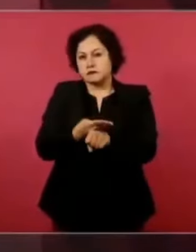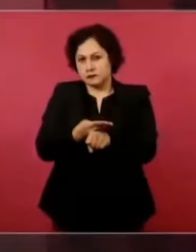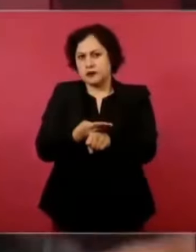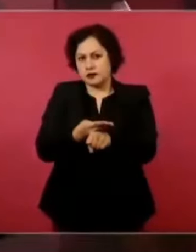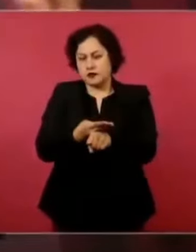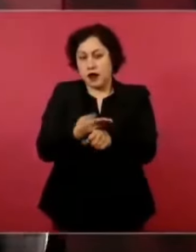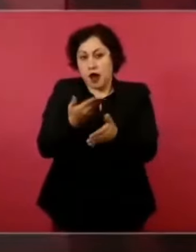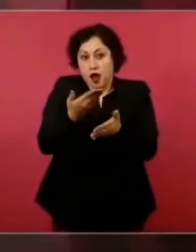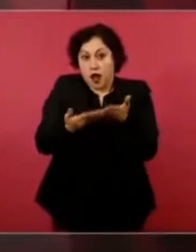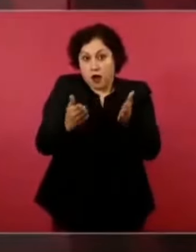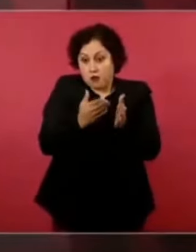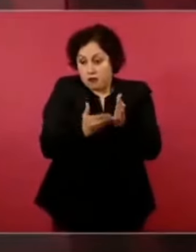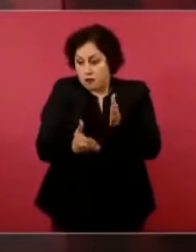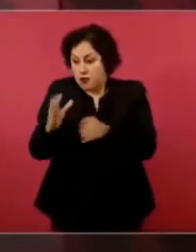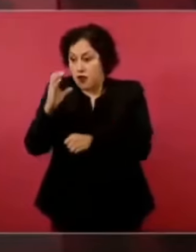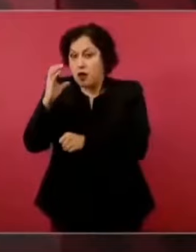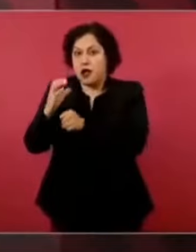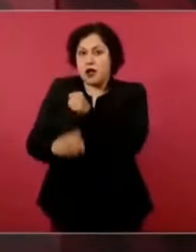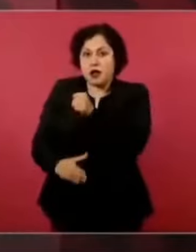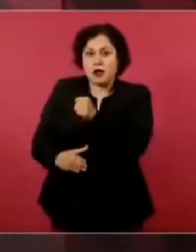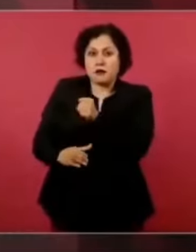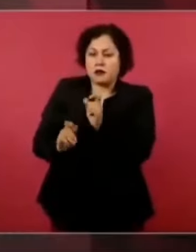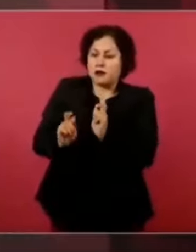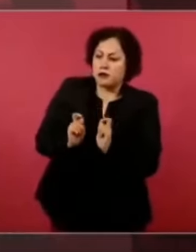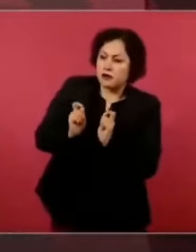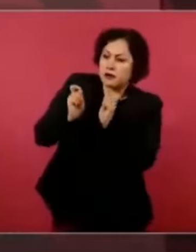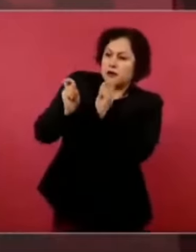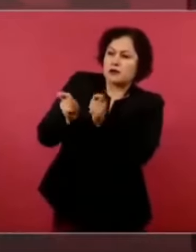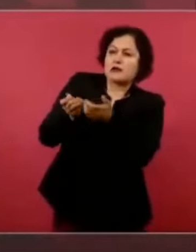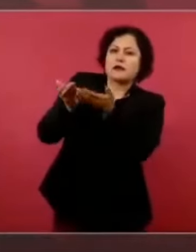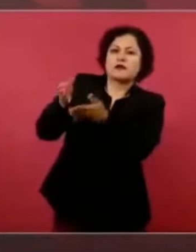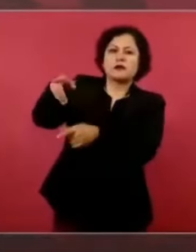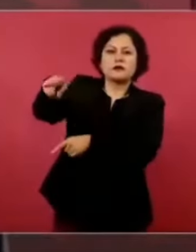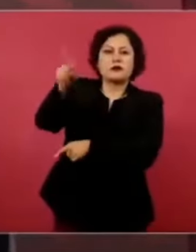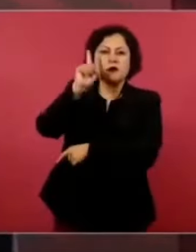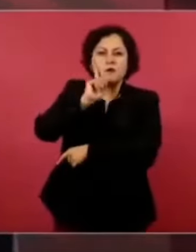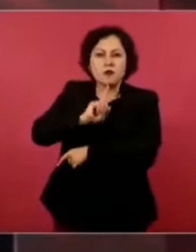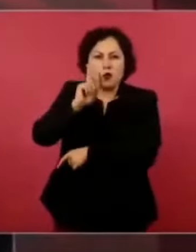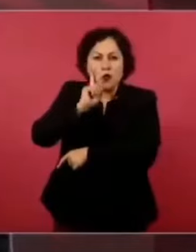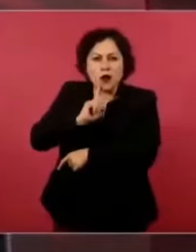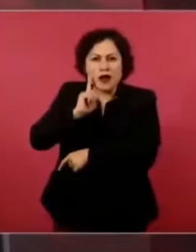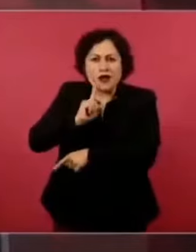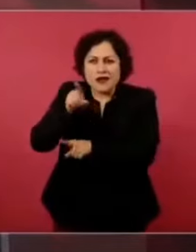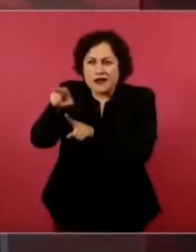el mando a una mujer después de 200 años,